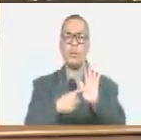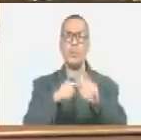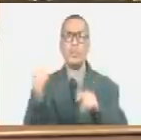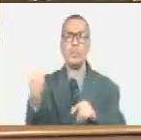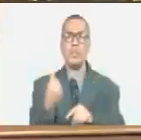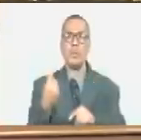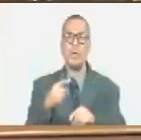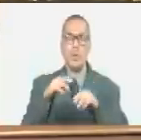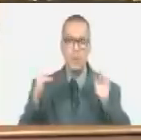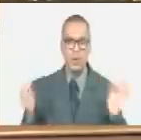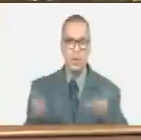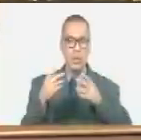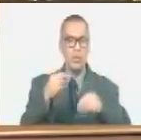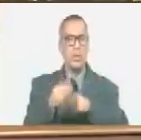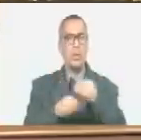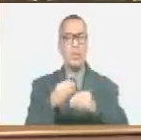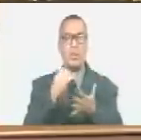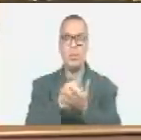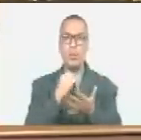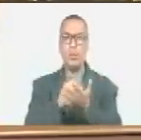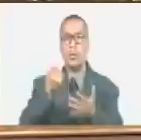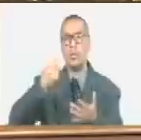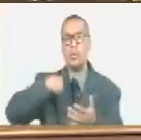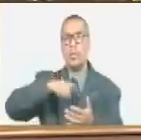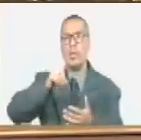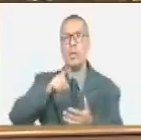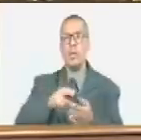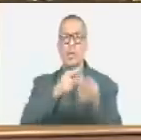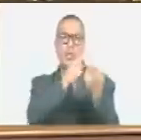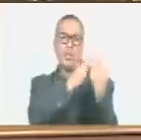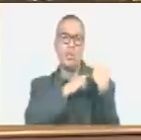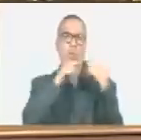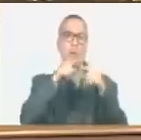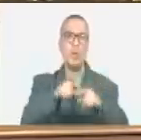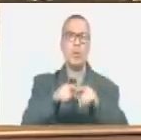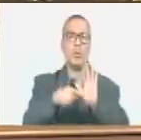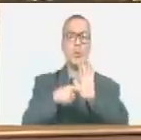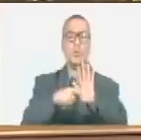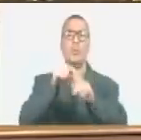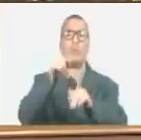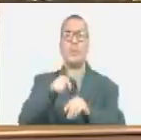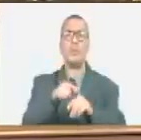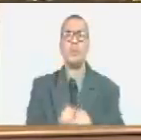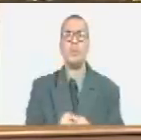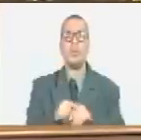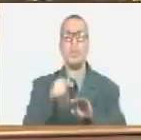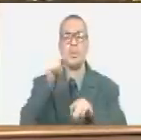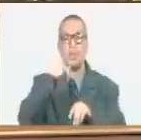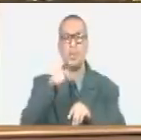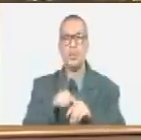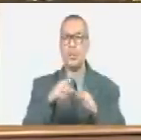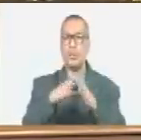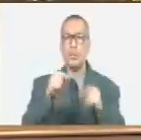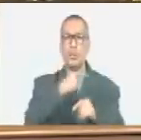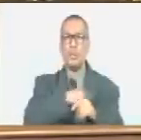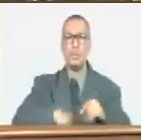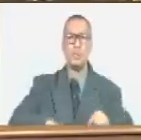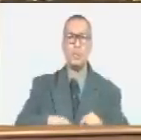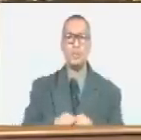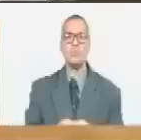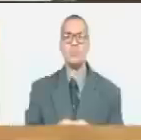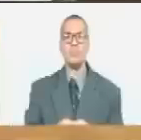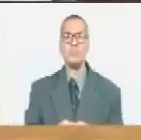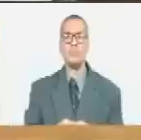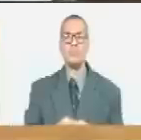que haya promovido la prueba tendrá la carga de su presentación en la audiencia. Es todo, ciudadano